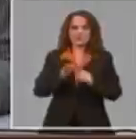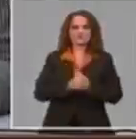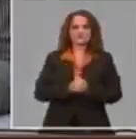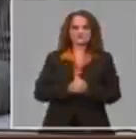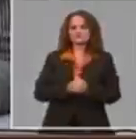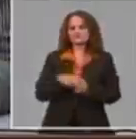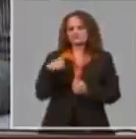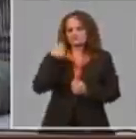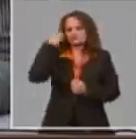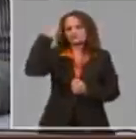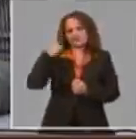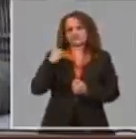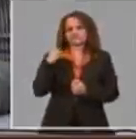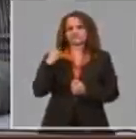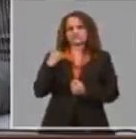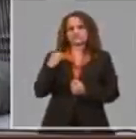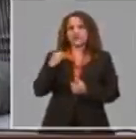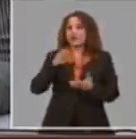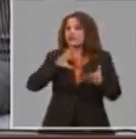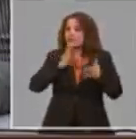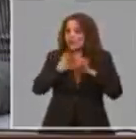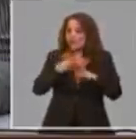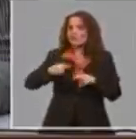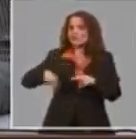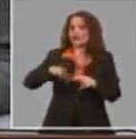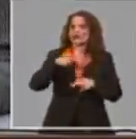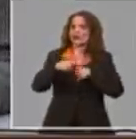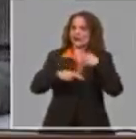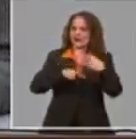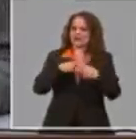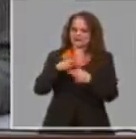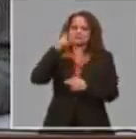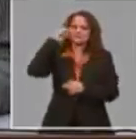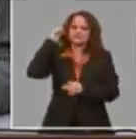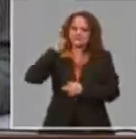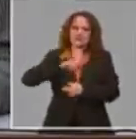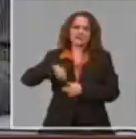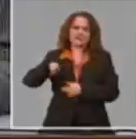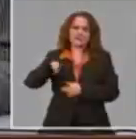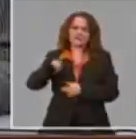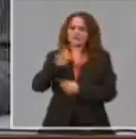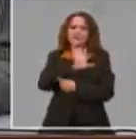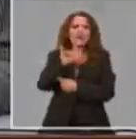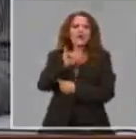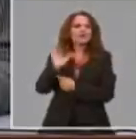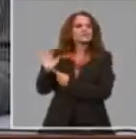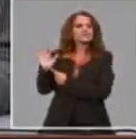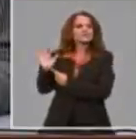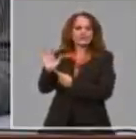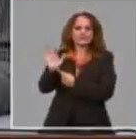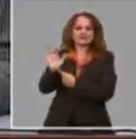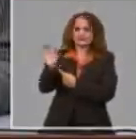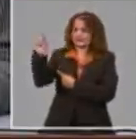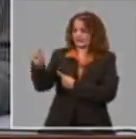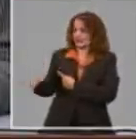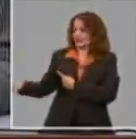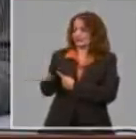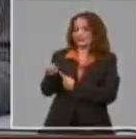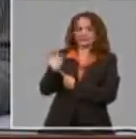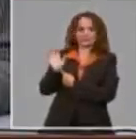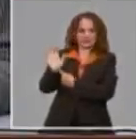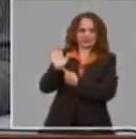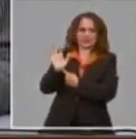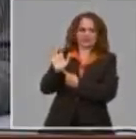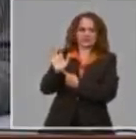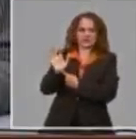a actuar urbanos los casos que vamos a aprender son totalmente demostrables de su